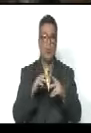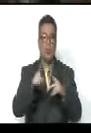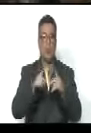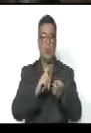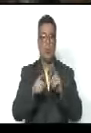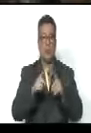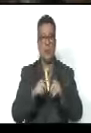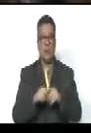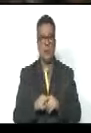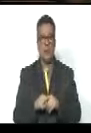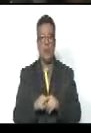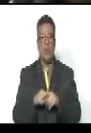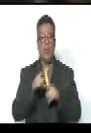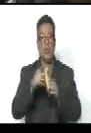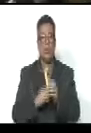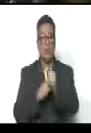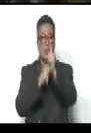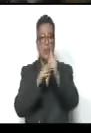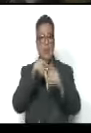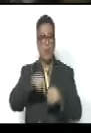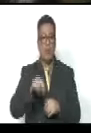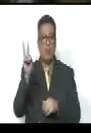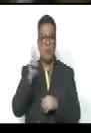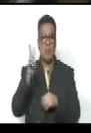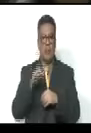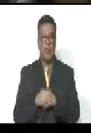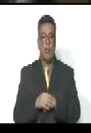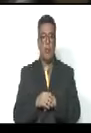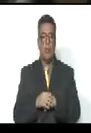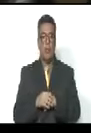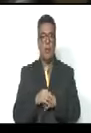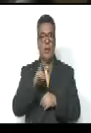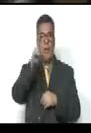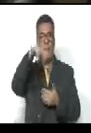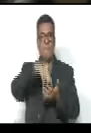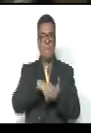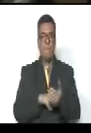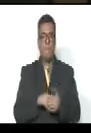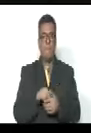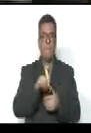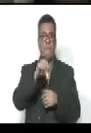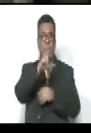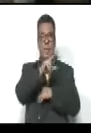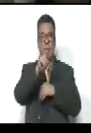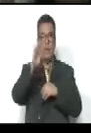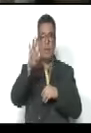va a dirigir los destinos de este país en el 2000,